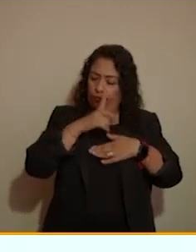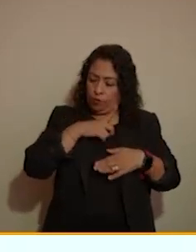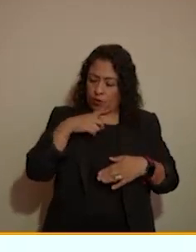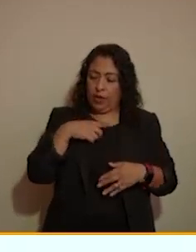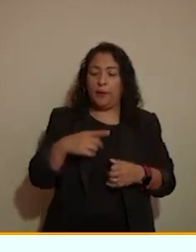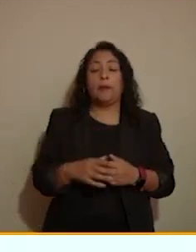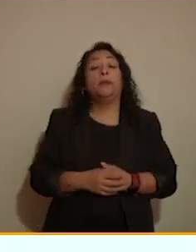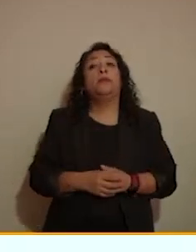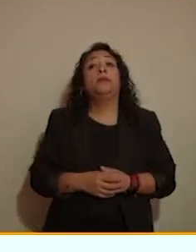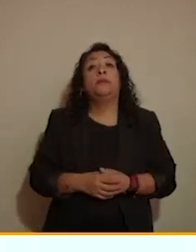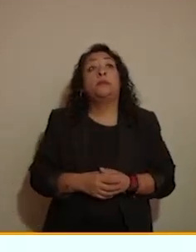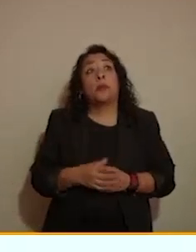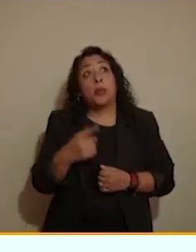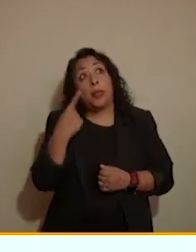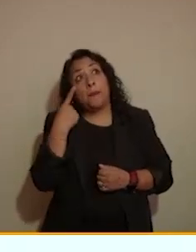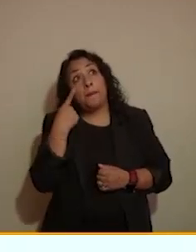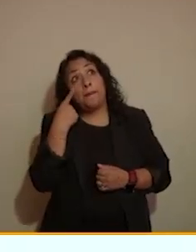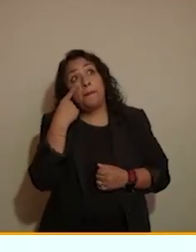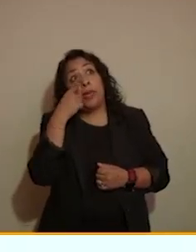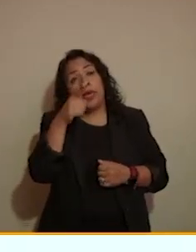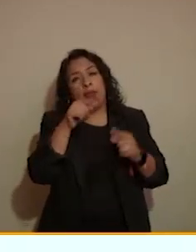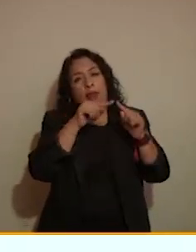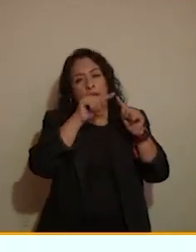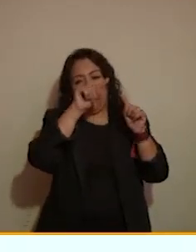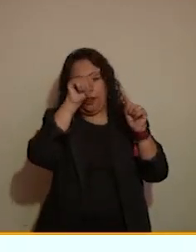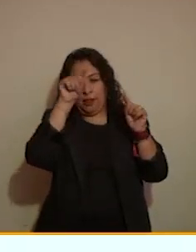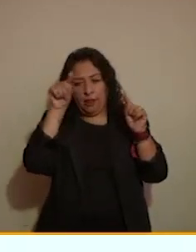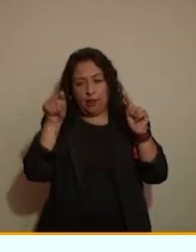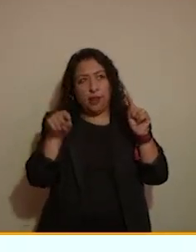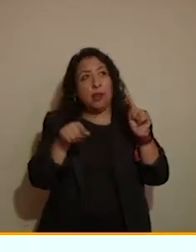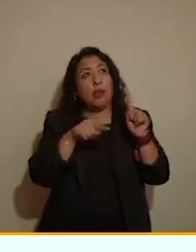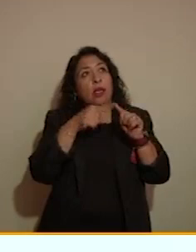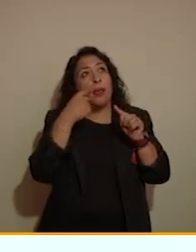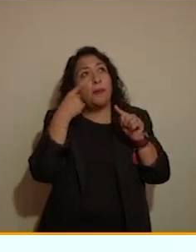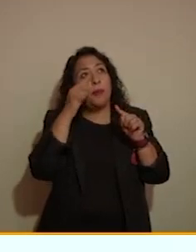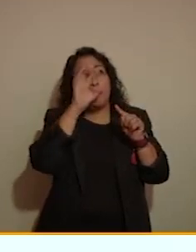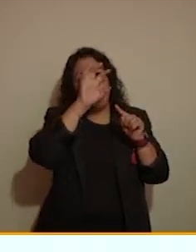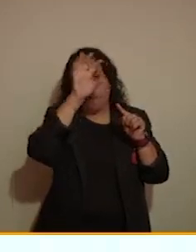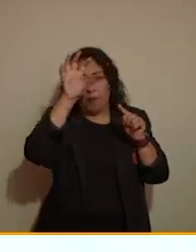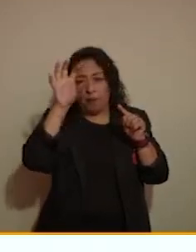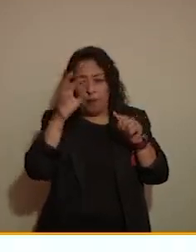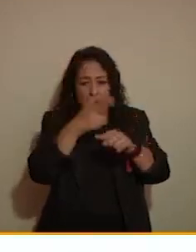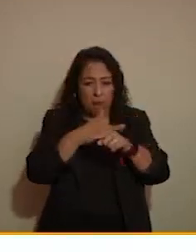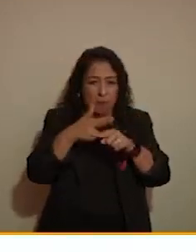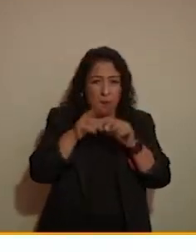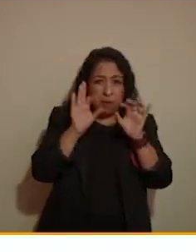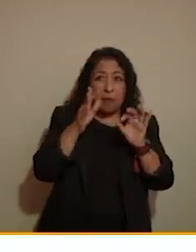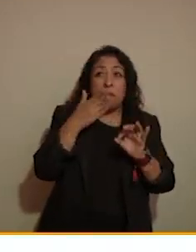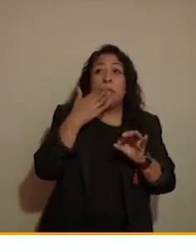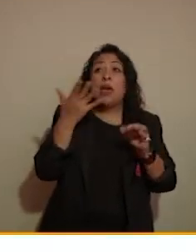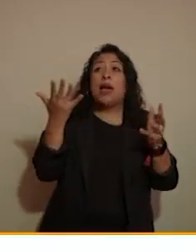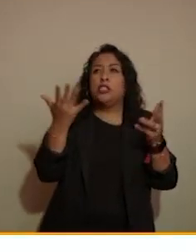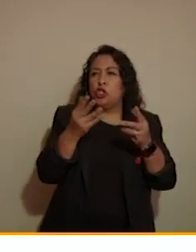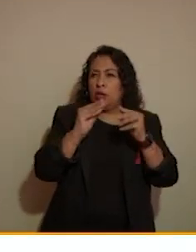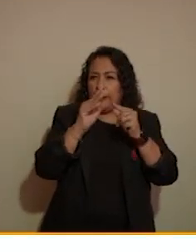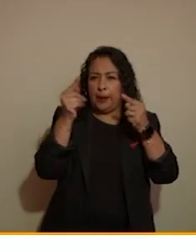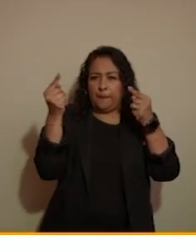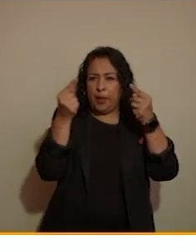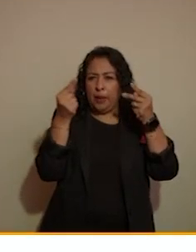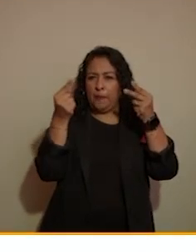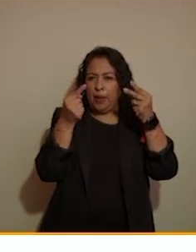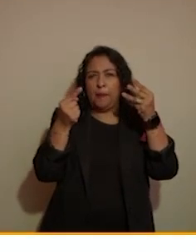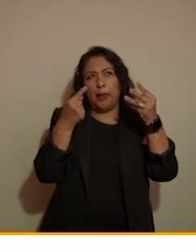Ahí, como pueden ver en el ciclo identificado y mapeado de debida diligencia, las acciones concretas ya están